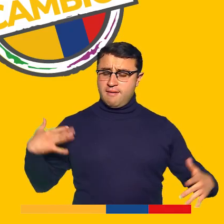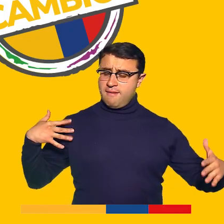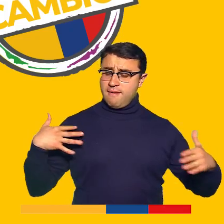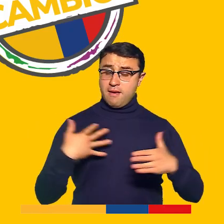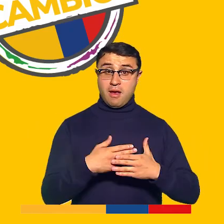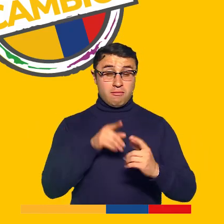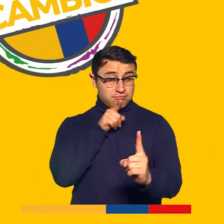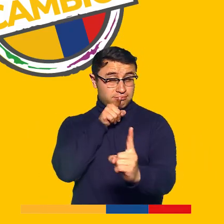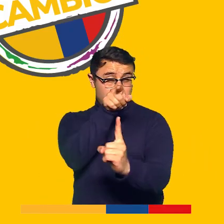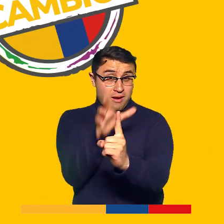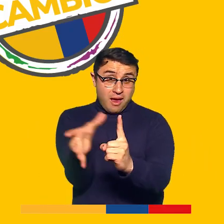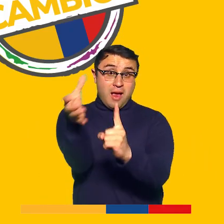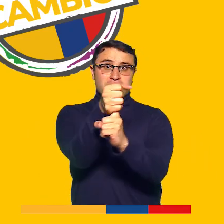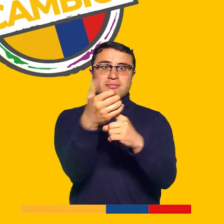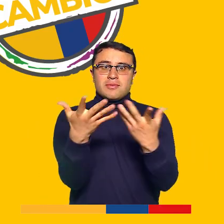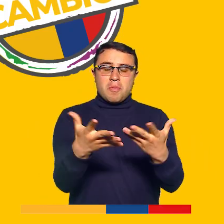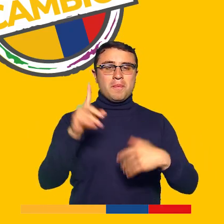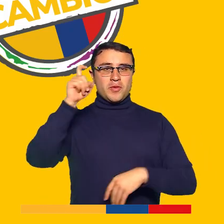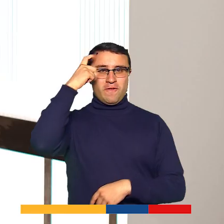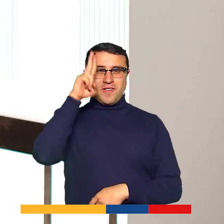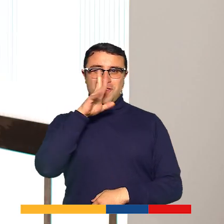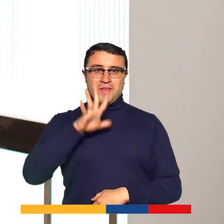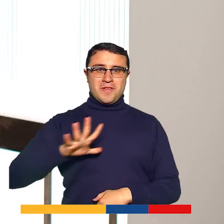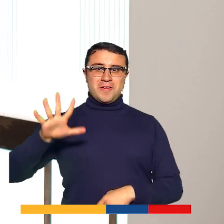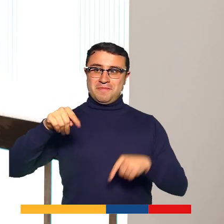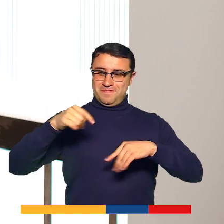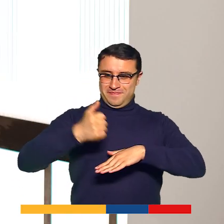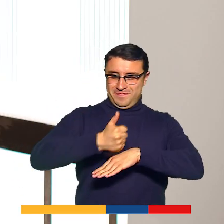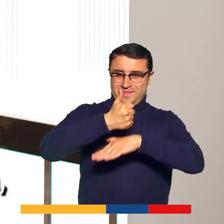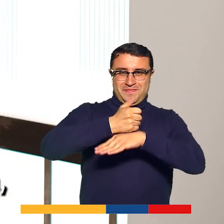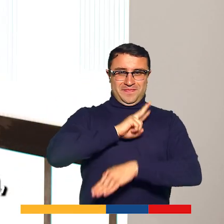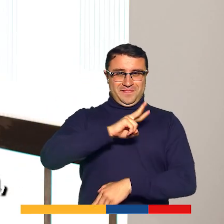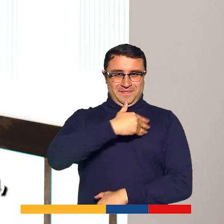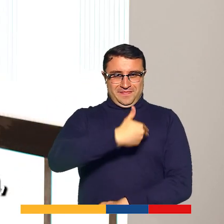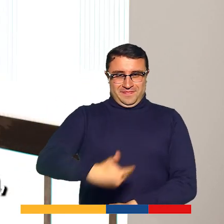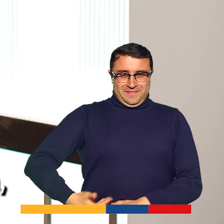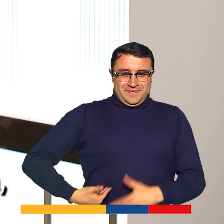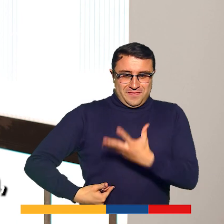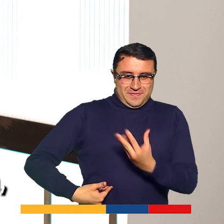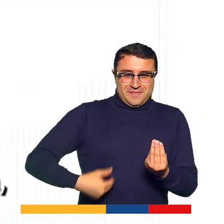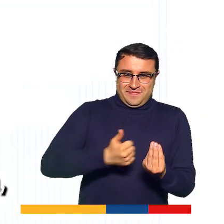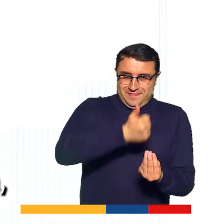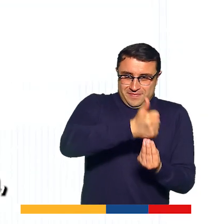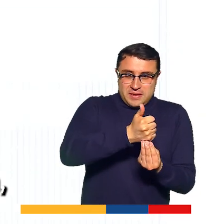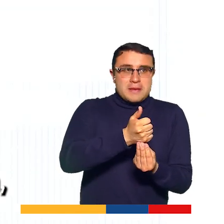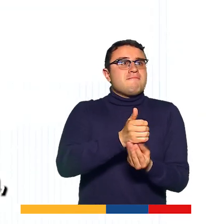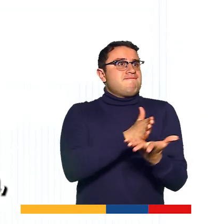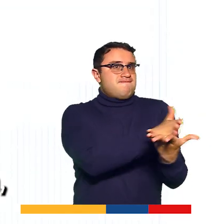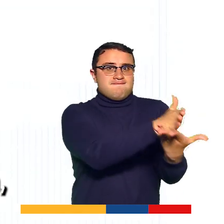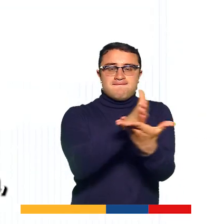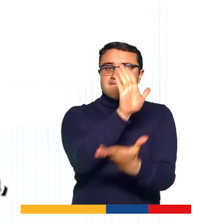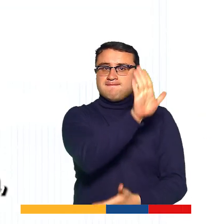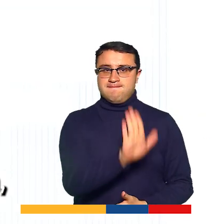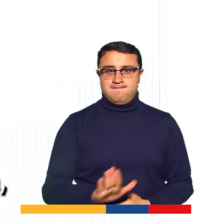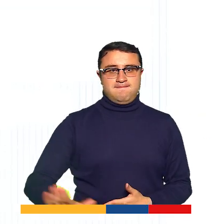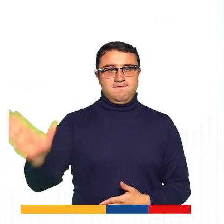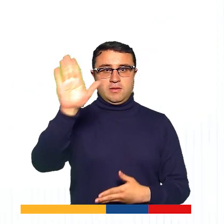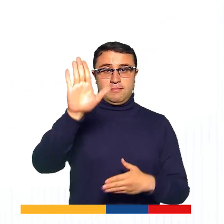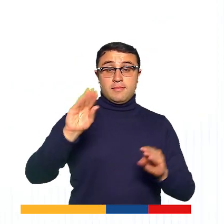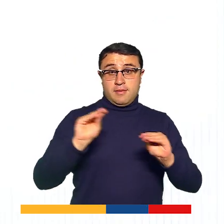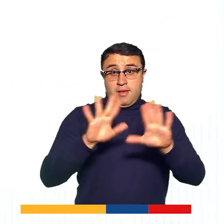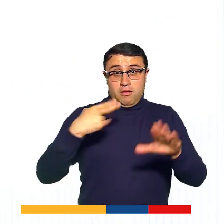Uno de los primeros logros es que el gobierno nacional, a través de la gerencia de la vicepresidencia de la República, está en los